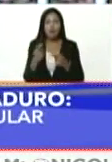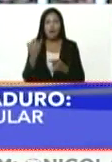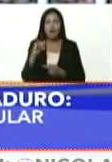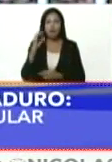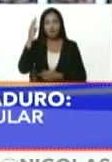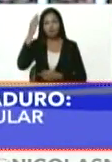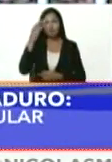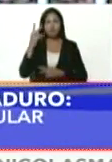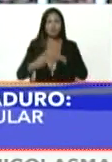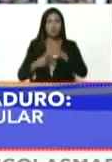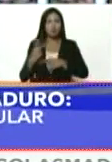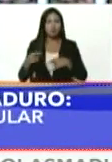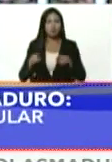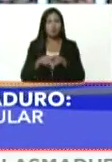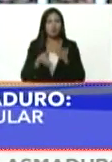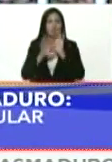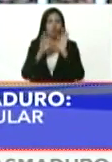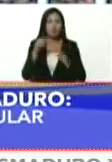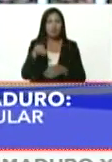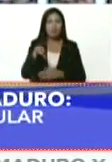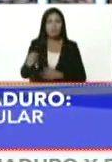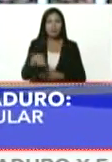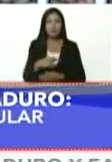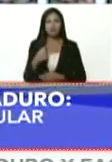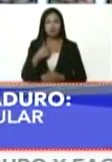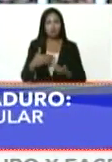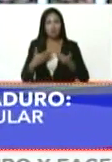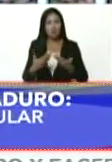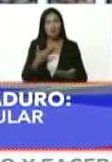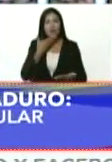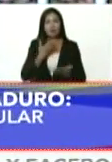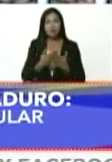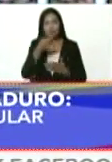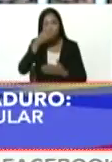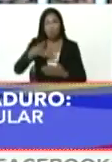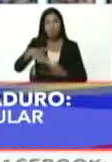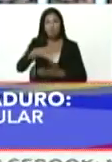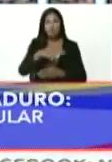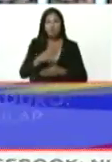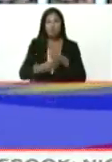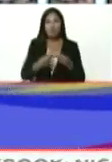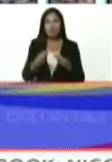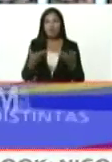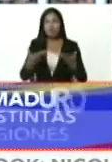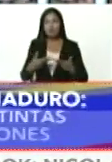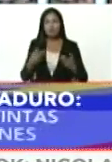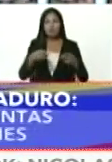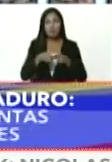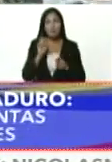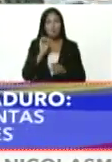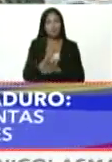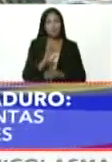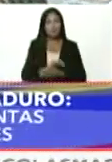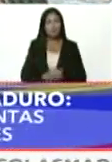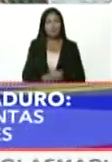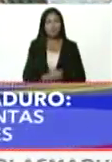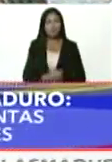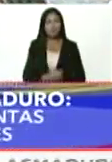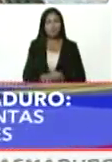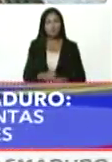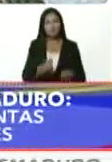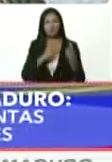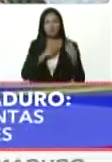conciencia productiva en el país. Y yo se lo agradezco al pueblo que ha recibido el mensaje y que ha asumido